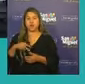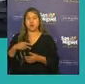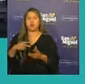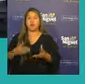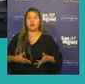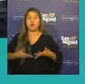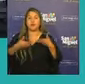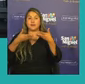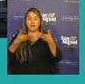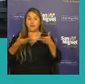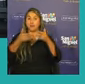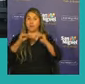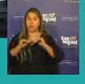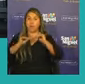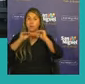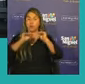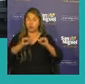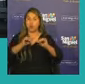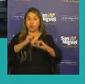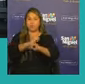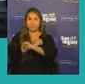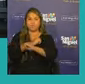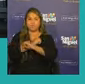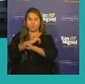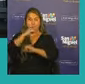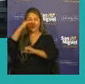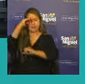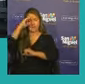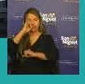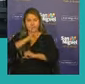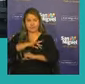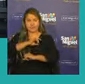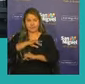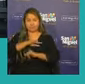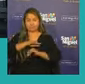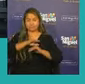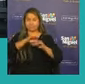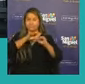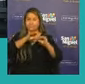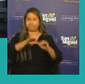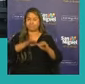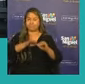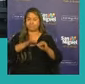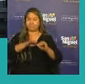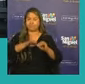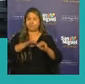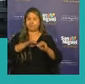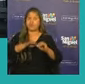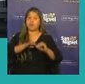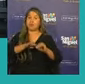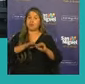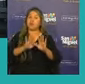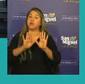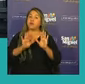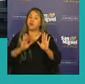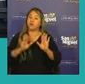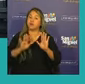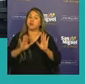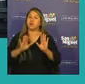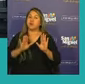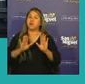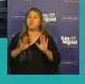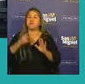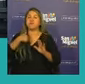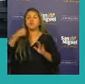entregándole todo nuestro apoyo a Carabineros de Chile. Y para nadie es mentira que